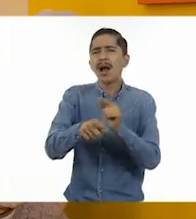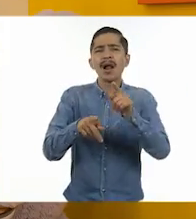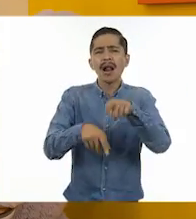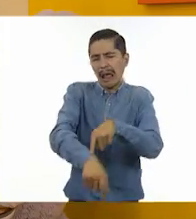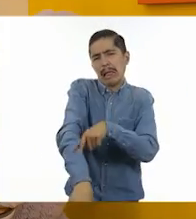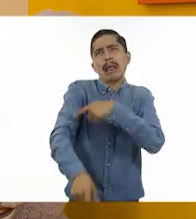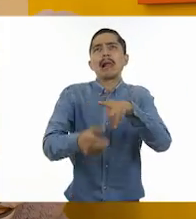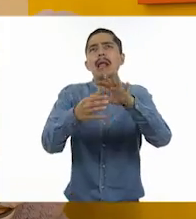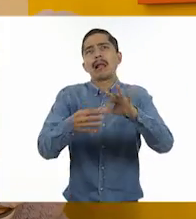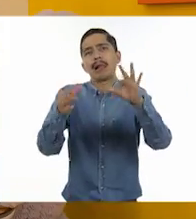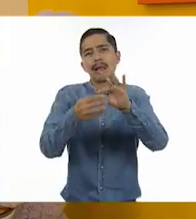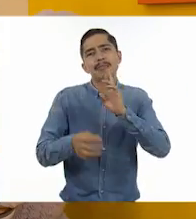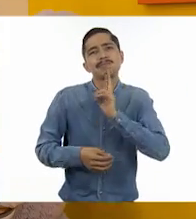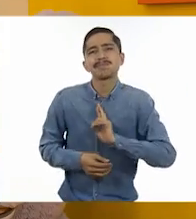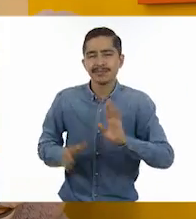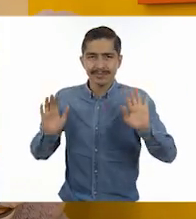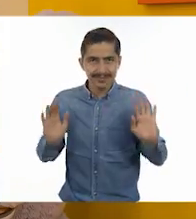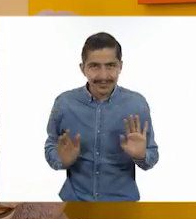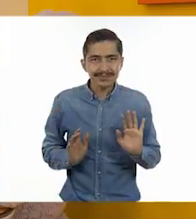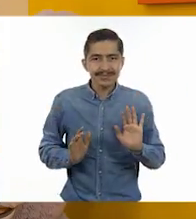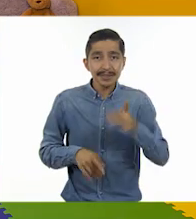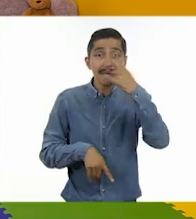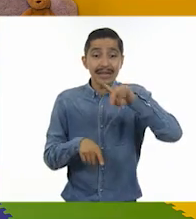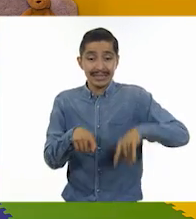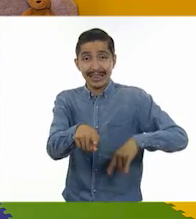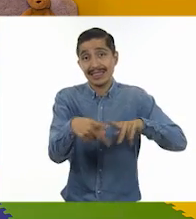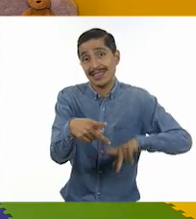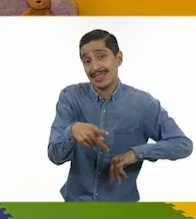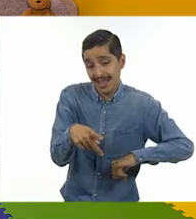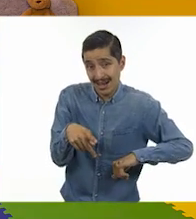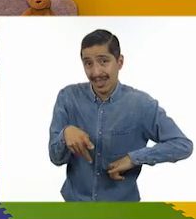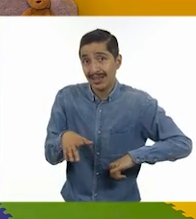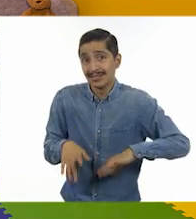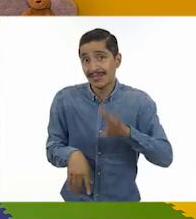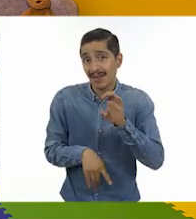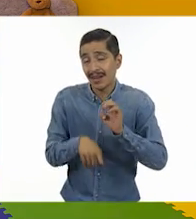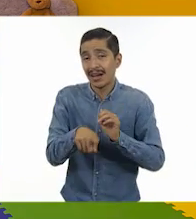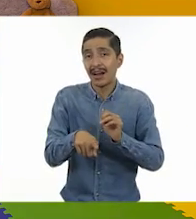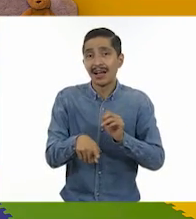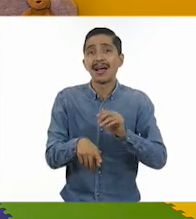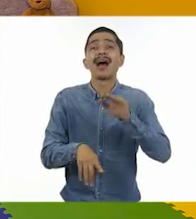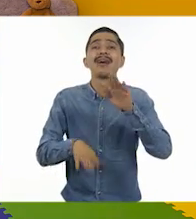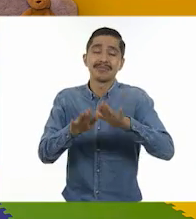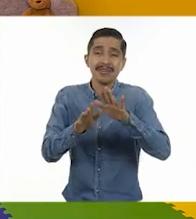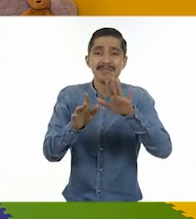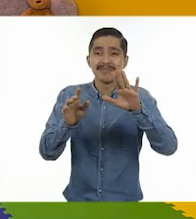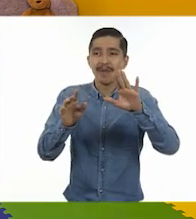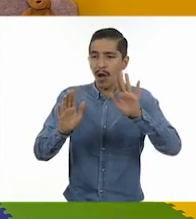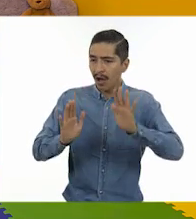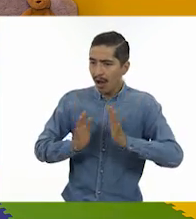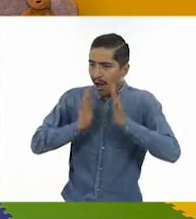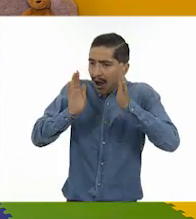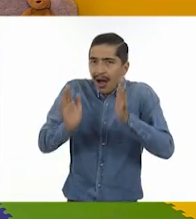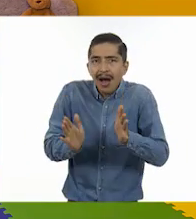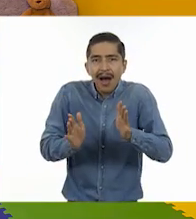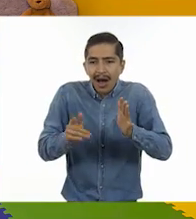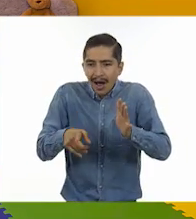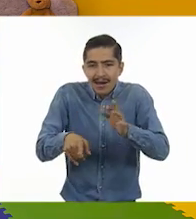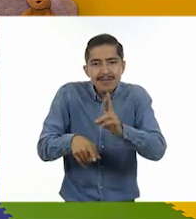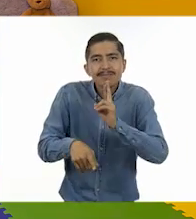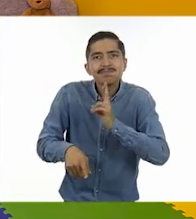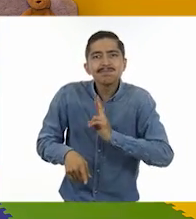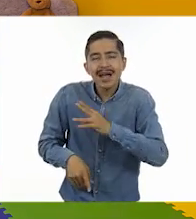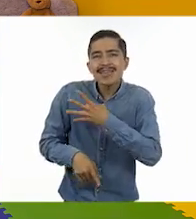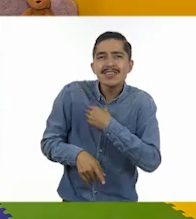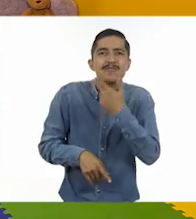sus palabras de acuerdo con su verdadero interés. Es posible que se sorprenda con las respuestas de su hija o hijo,